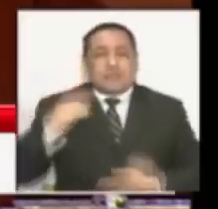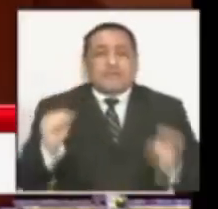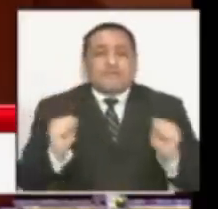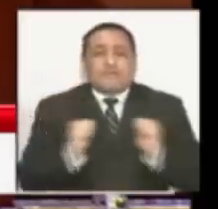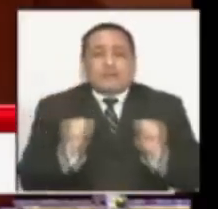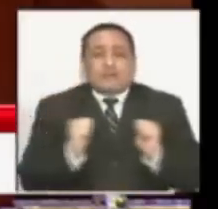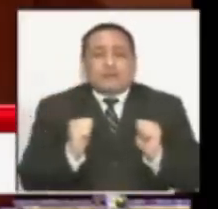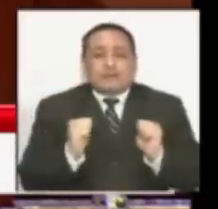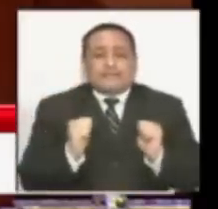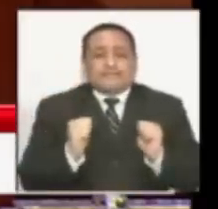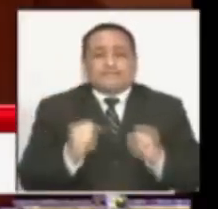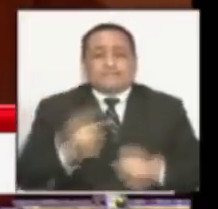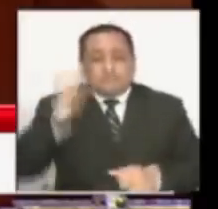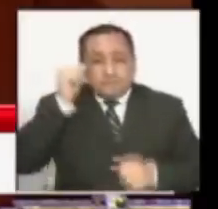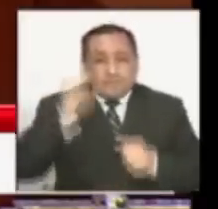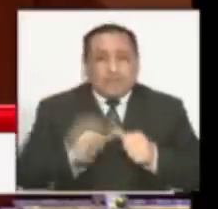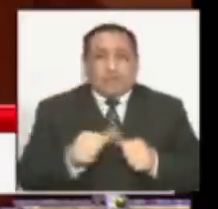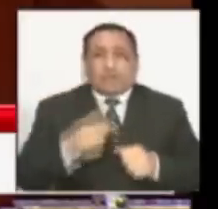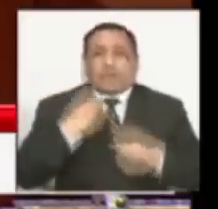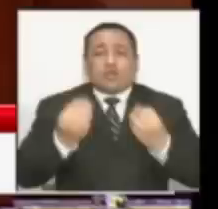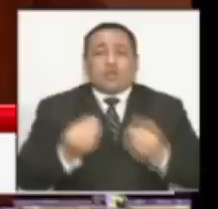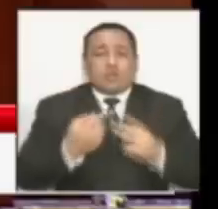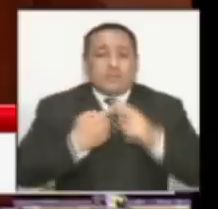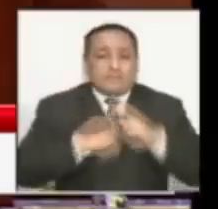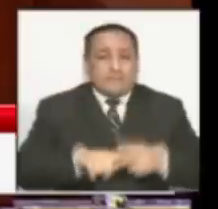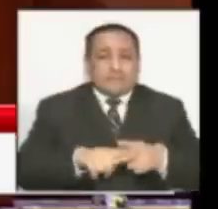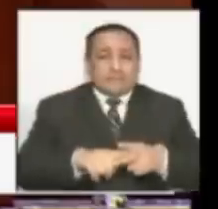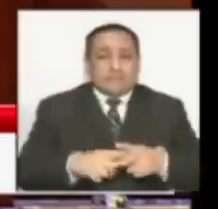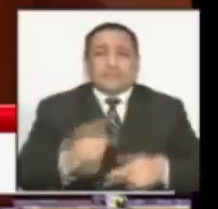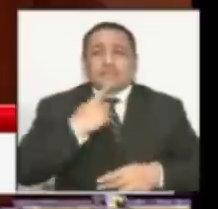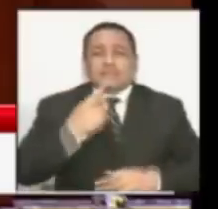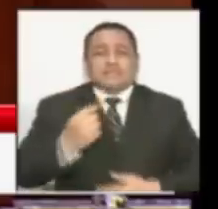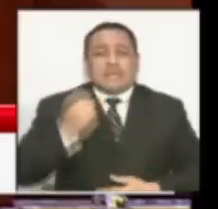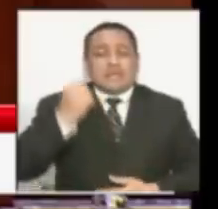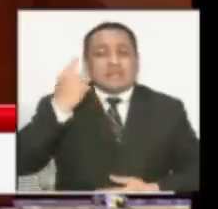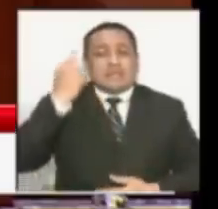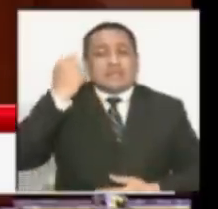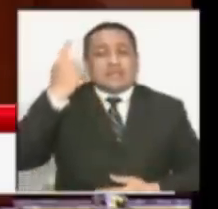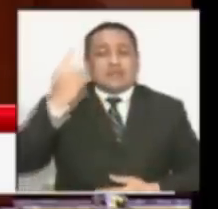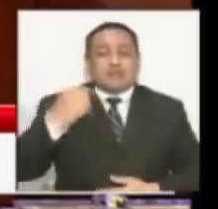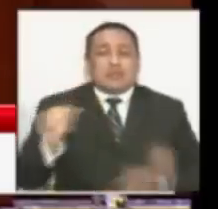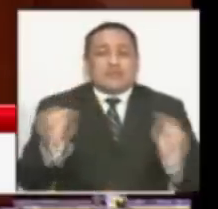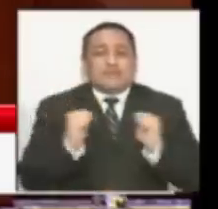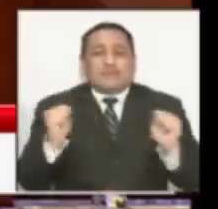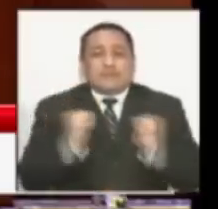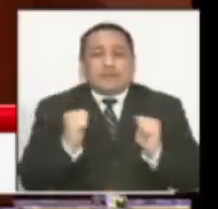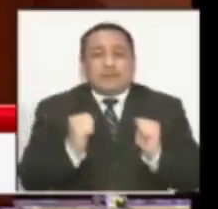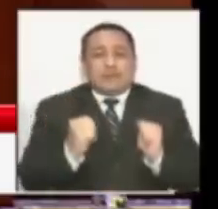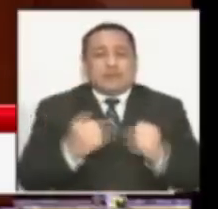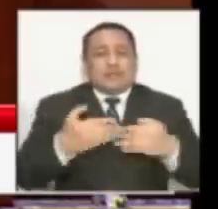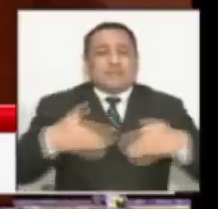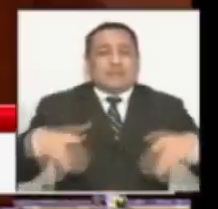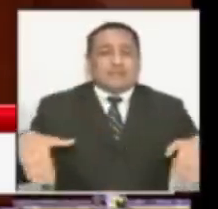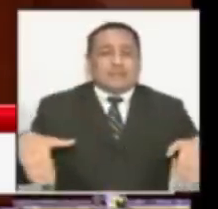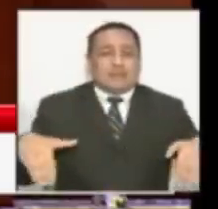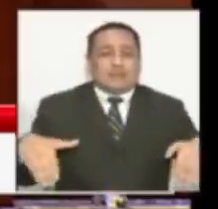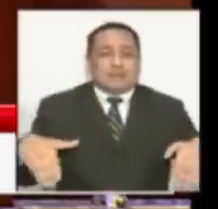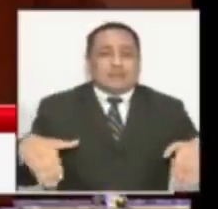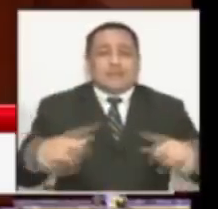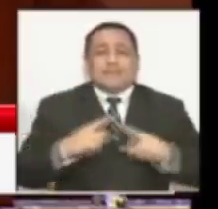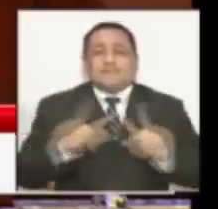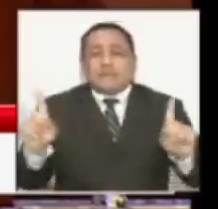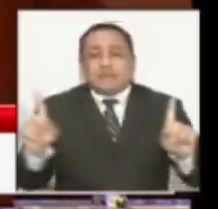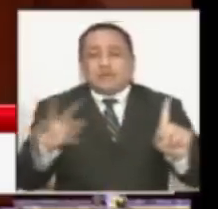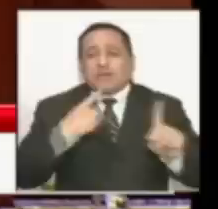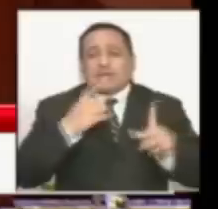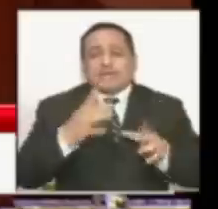frío. ¿Recuerdan ustedes cómo empieza? Considerando el frío imparcialmente. Pero lo